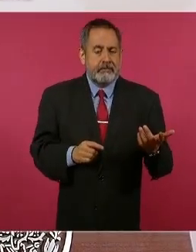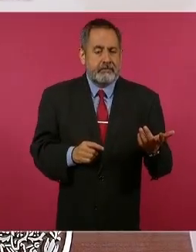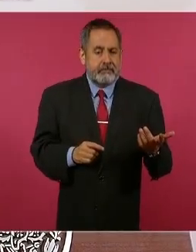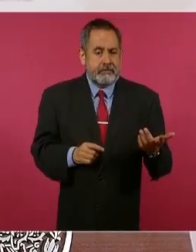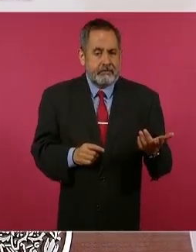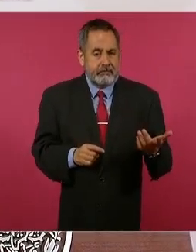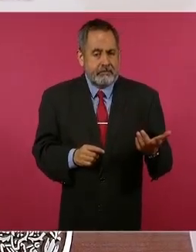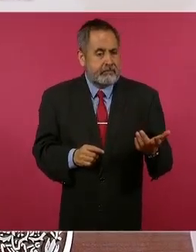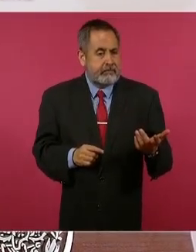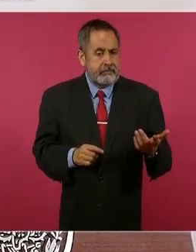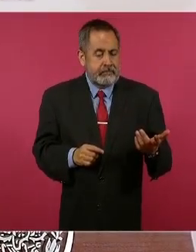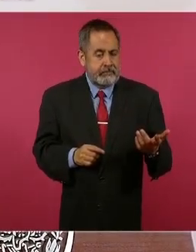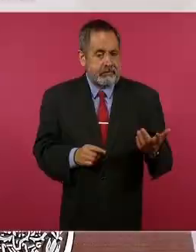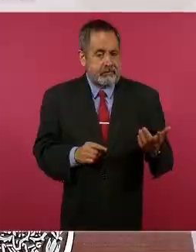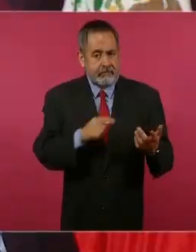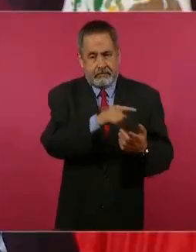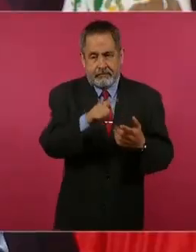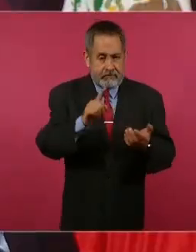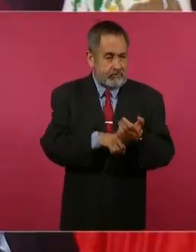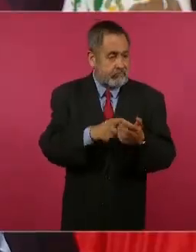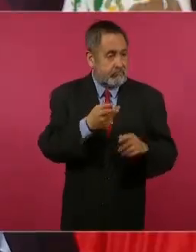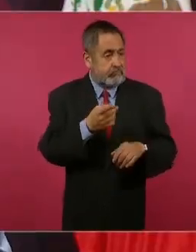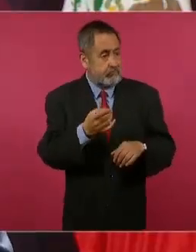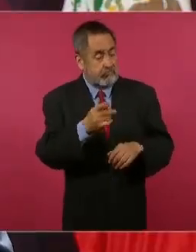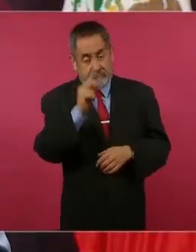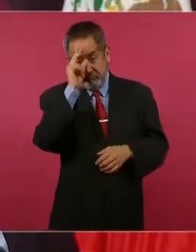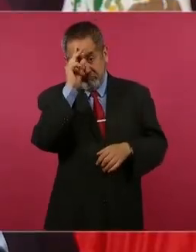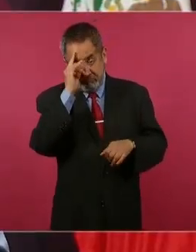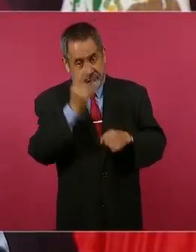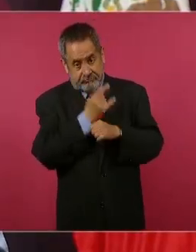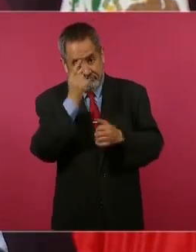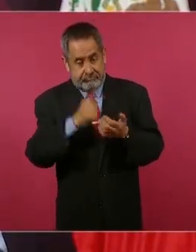a los intelectuales,